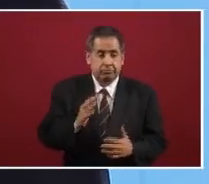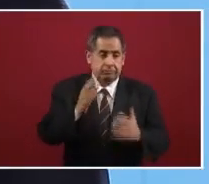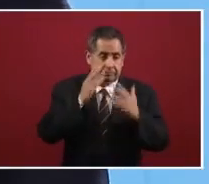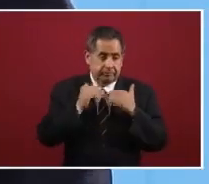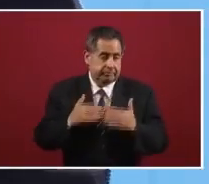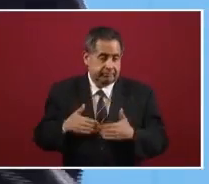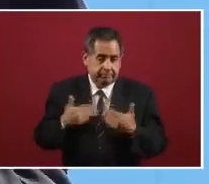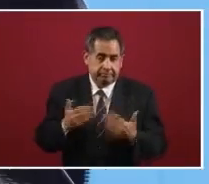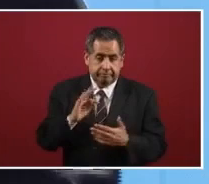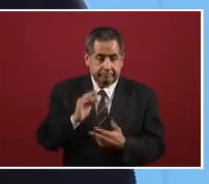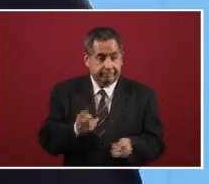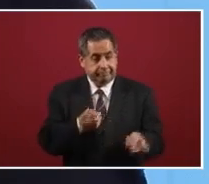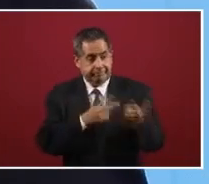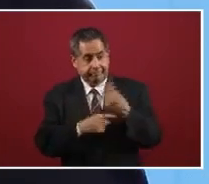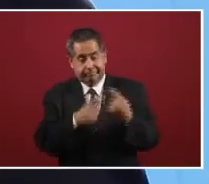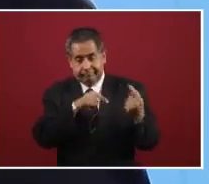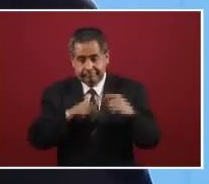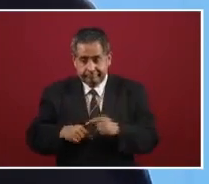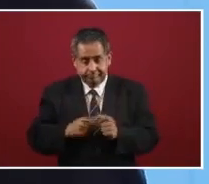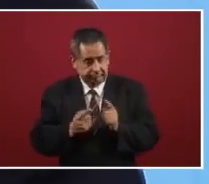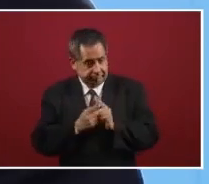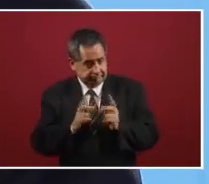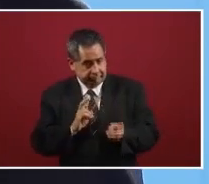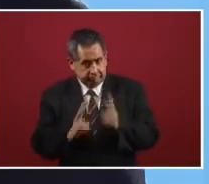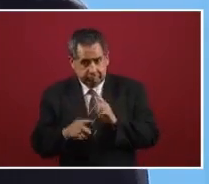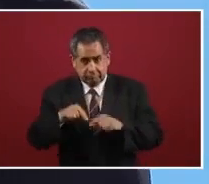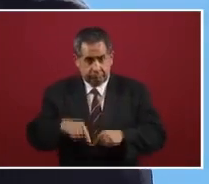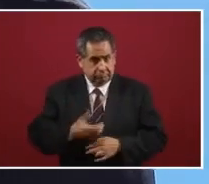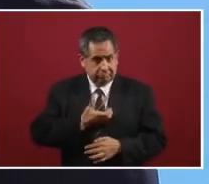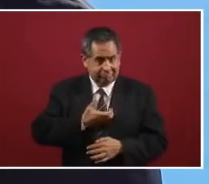confianza, vendrían aquí